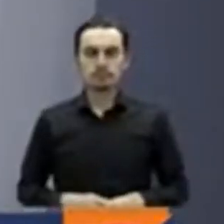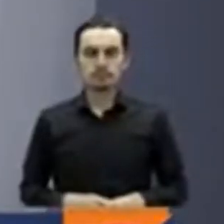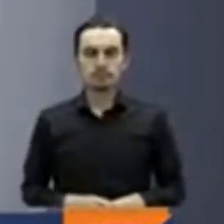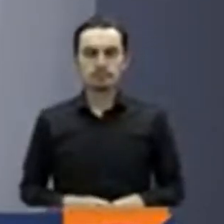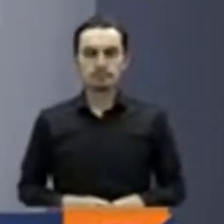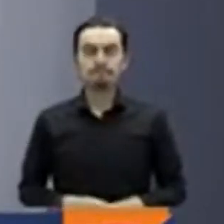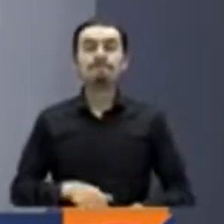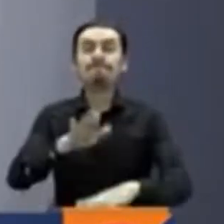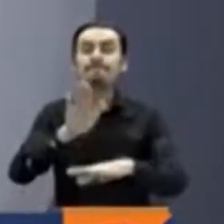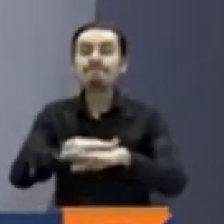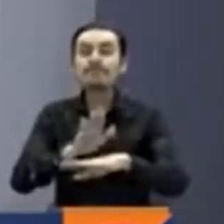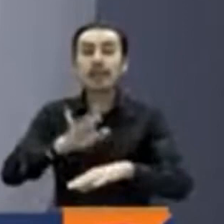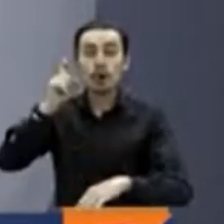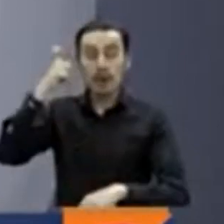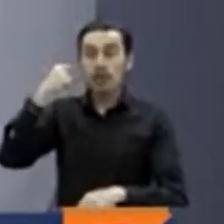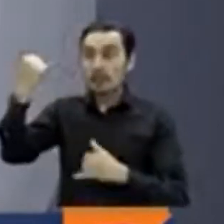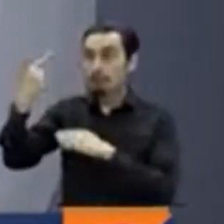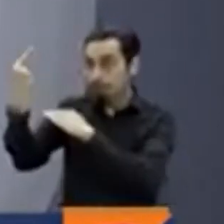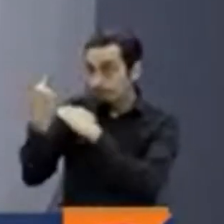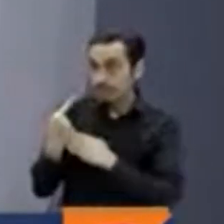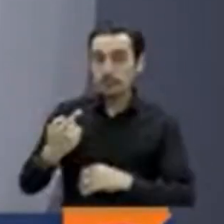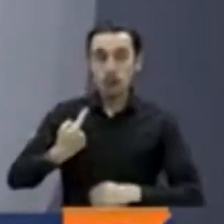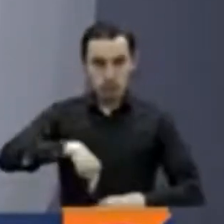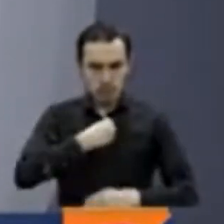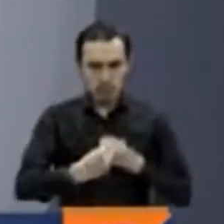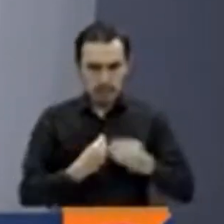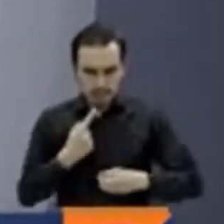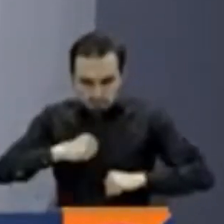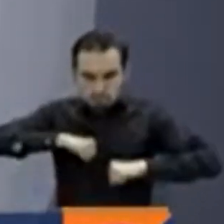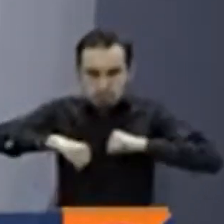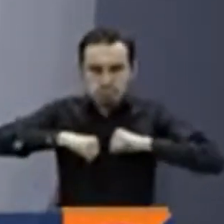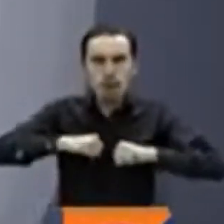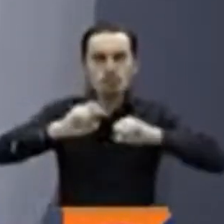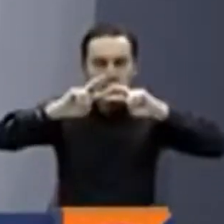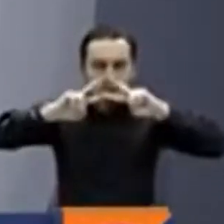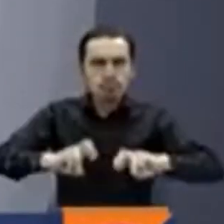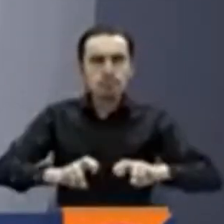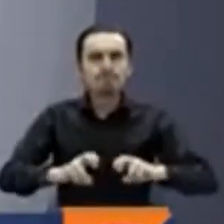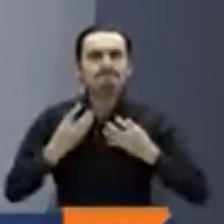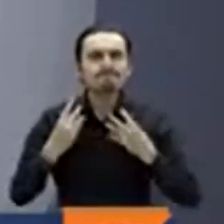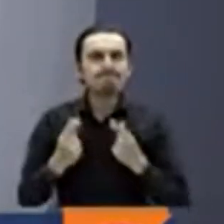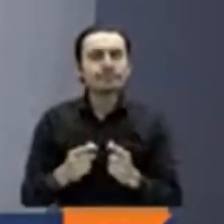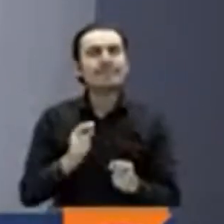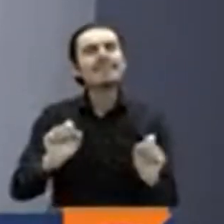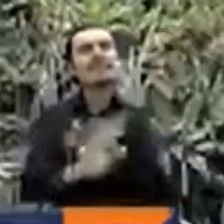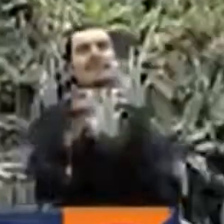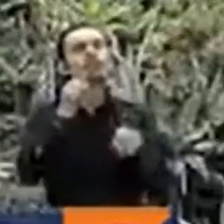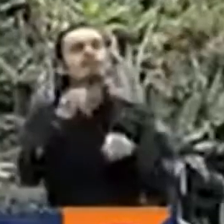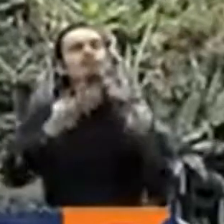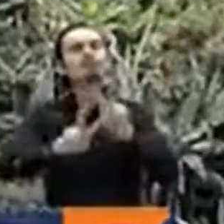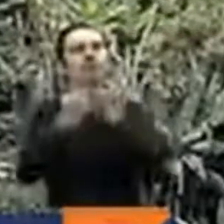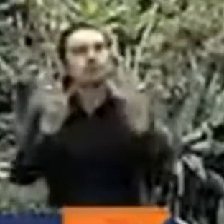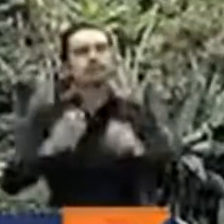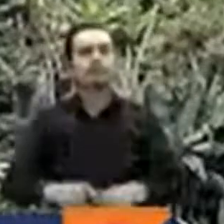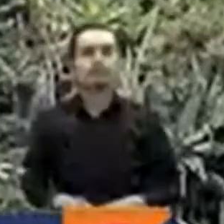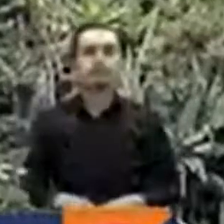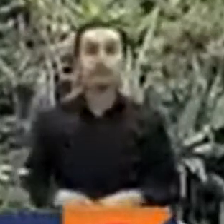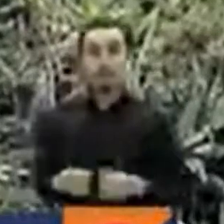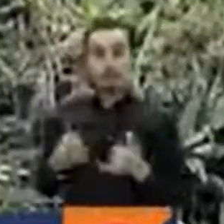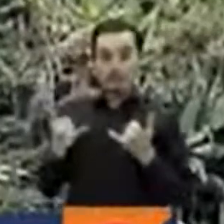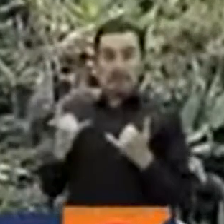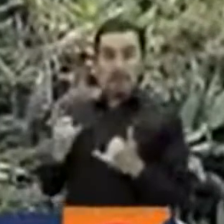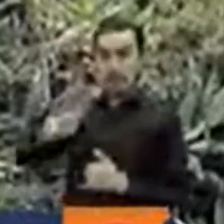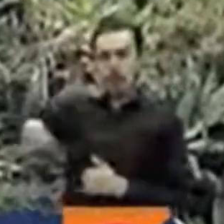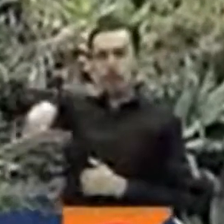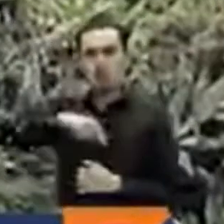gobernador me ha dado instrucciones expresas para que se adelanten las investigaciones, que aclaren esta situación. Hasta el momento los cuerpos